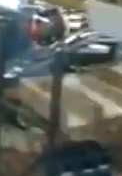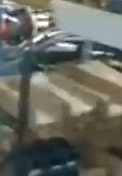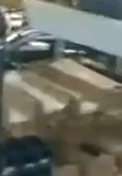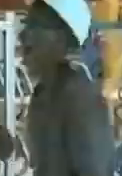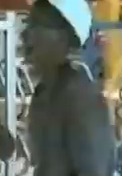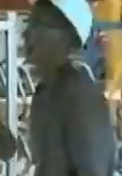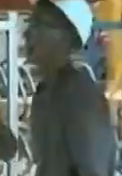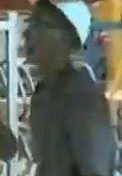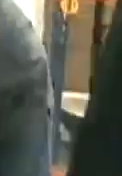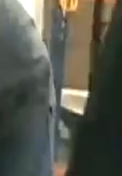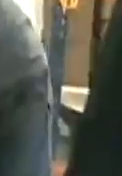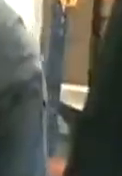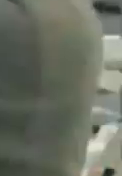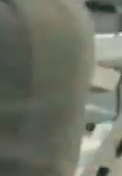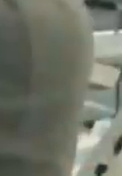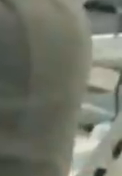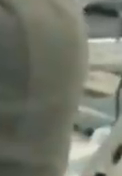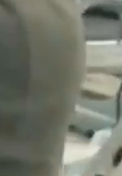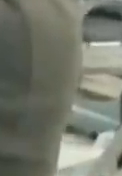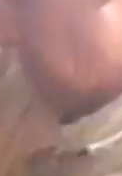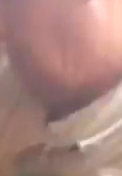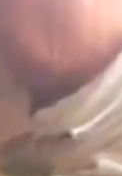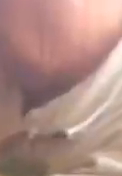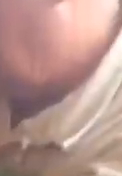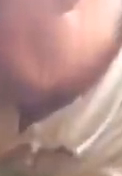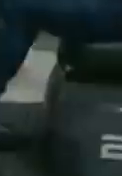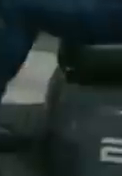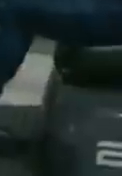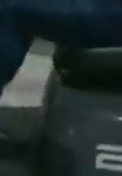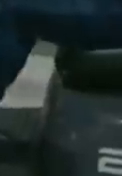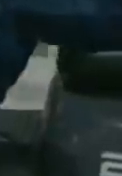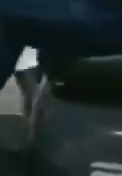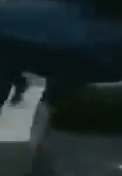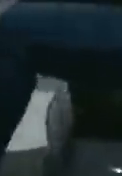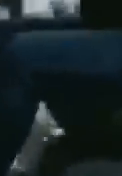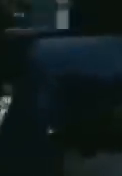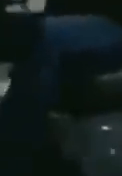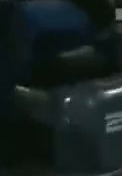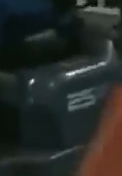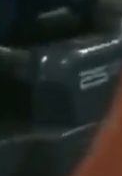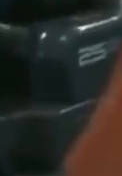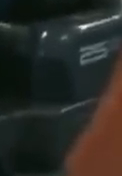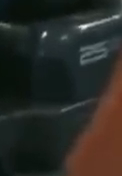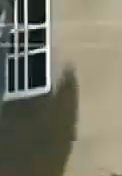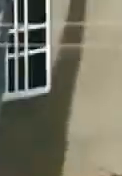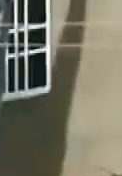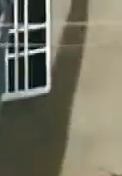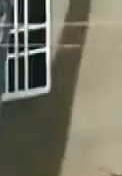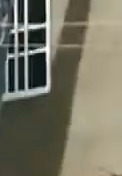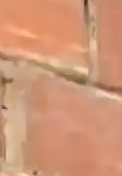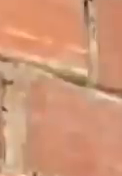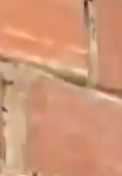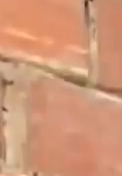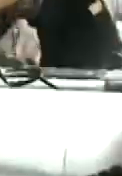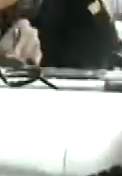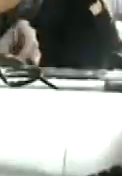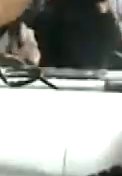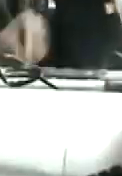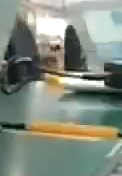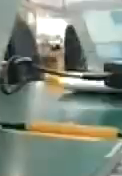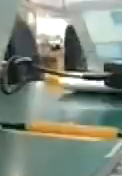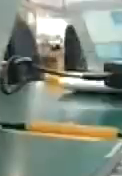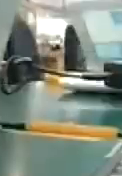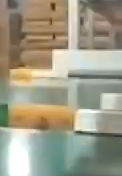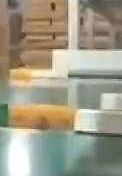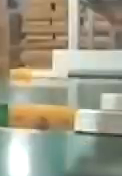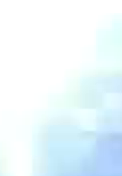pueblo. Y nosotros debemos construir desde el gobierno los instrumentos para que la clase obrera tenga el poder